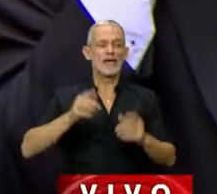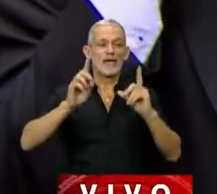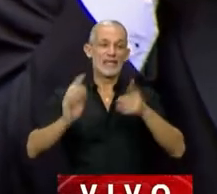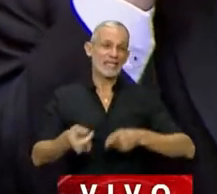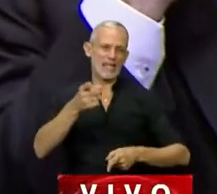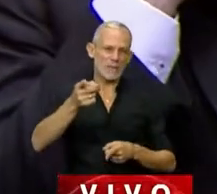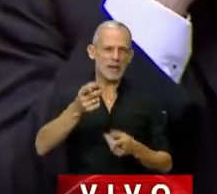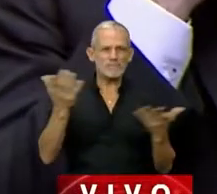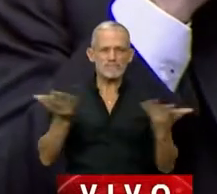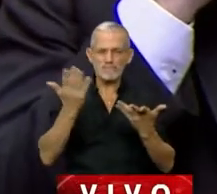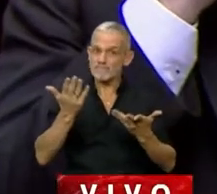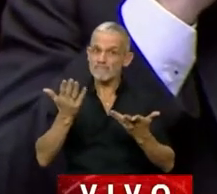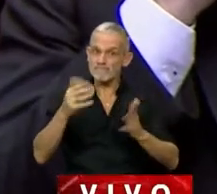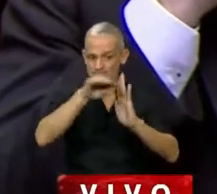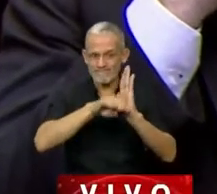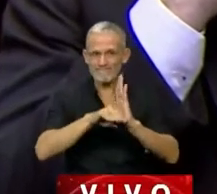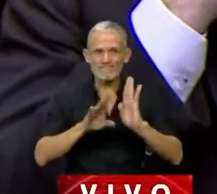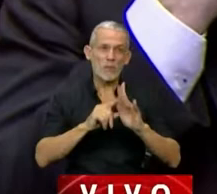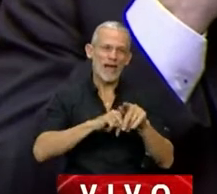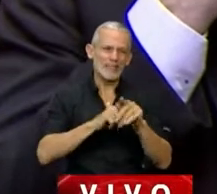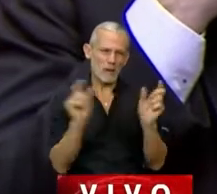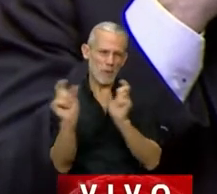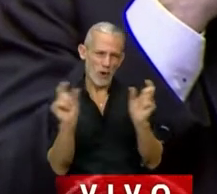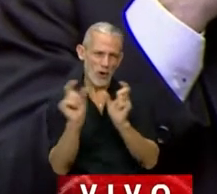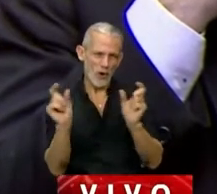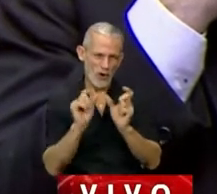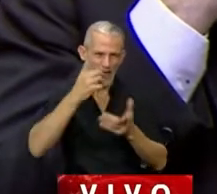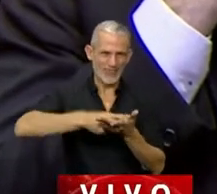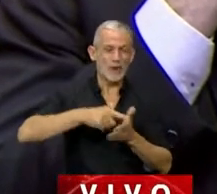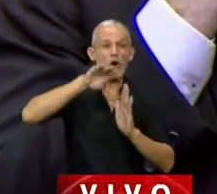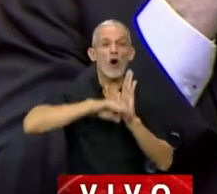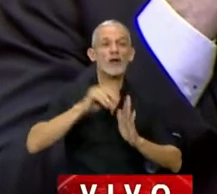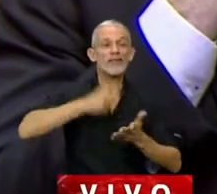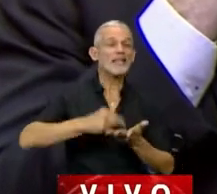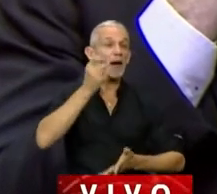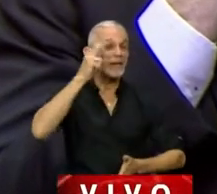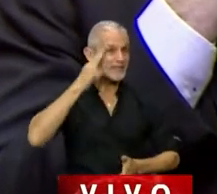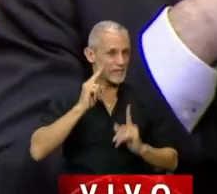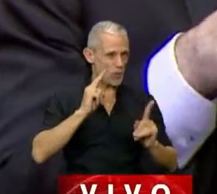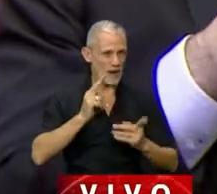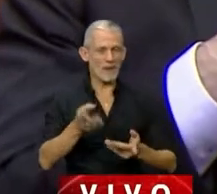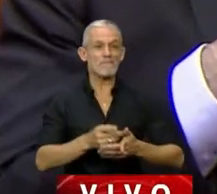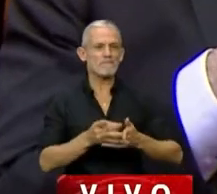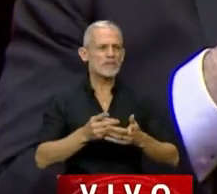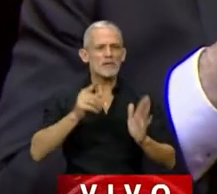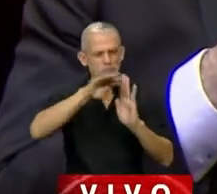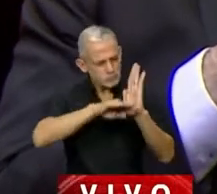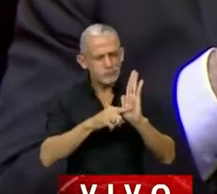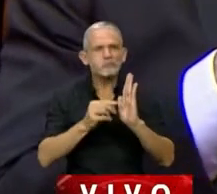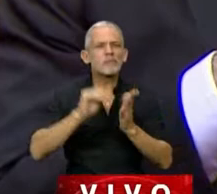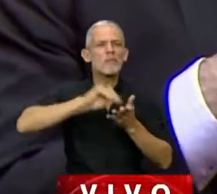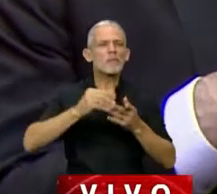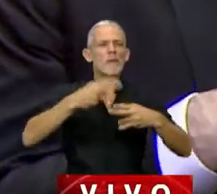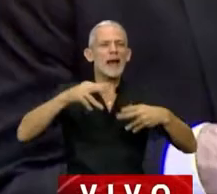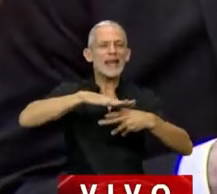Estamos poniendo en consideración, vamos a compartir el tiempo del dictamen, el orden del día número 29, que establece la ampliación del